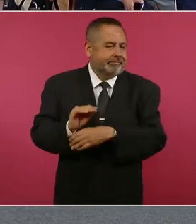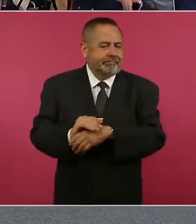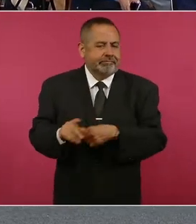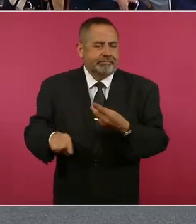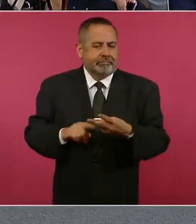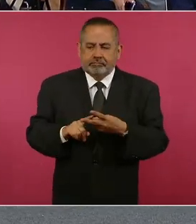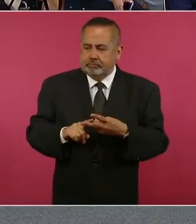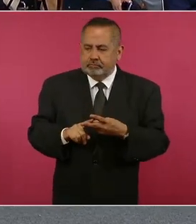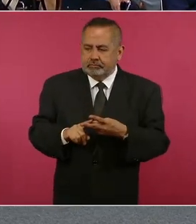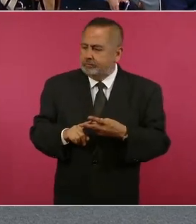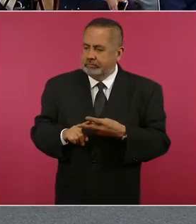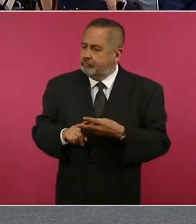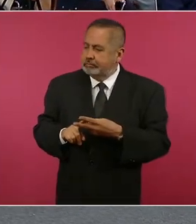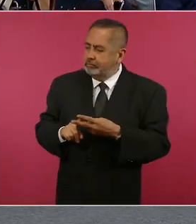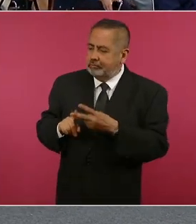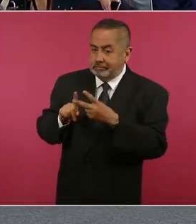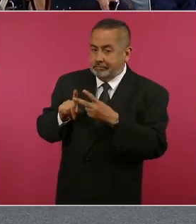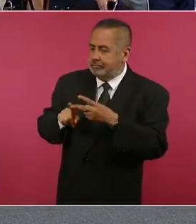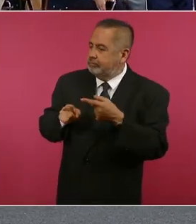nos insultan y